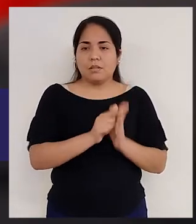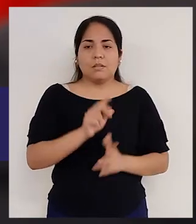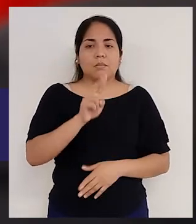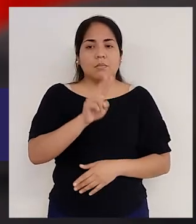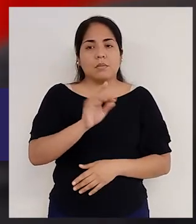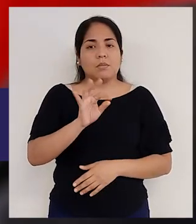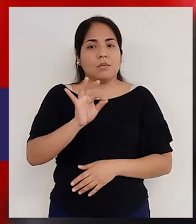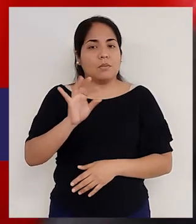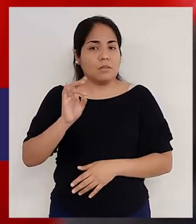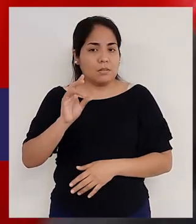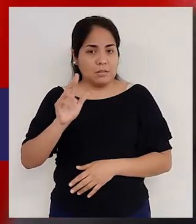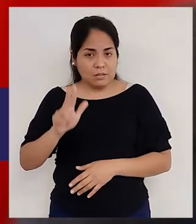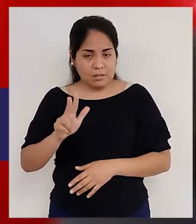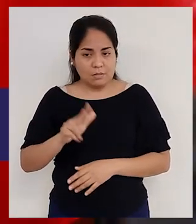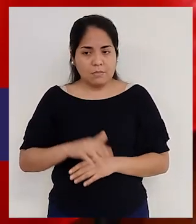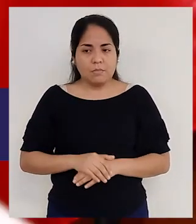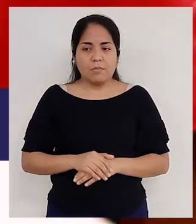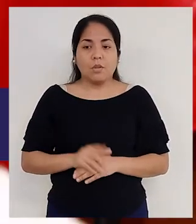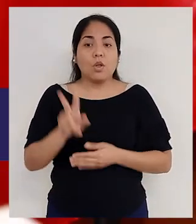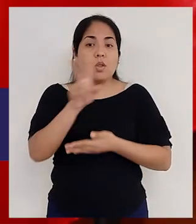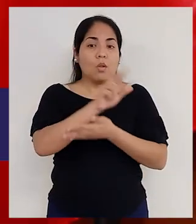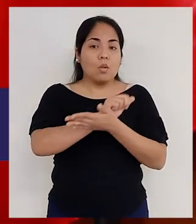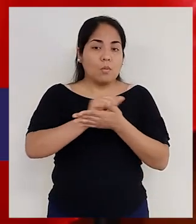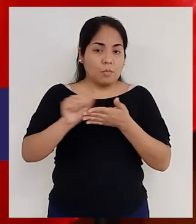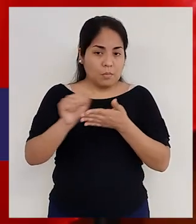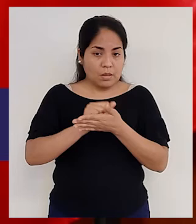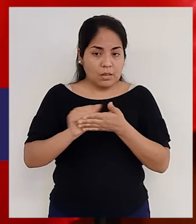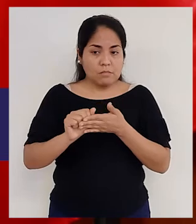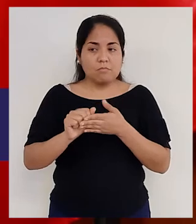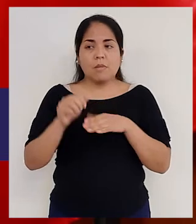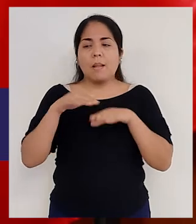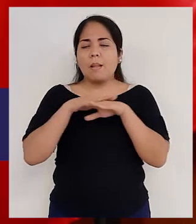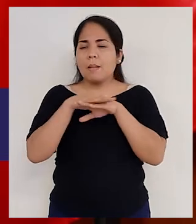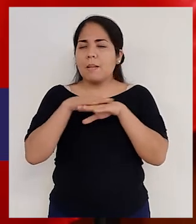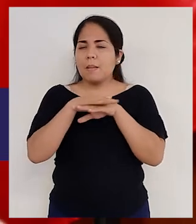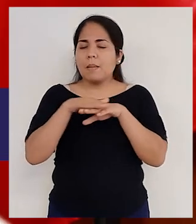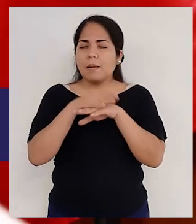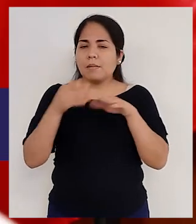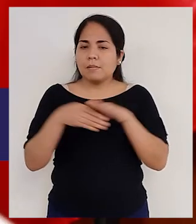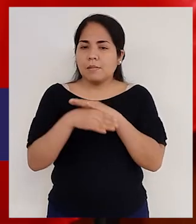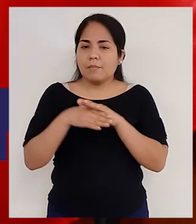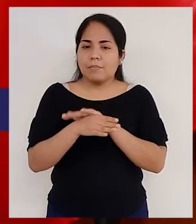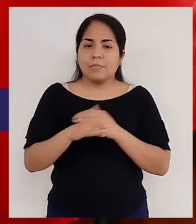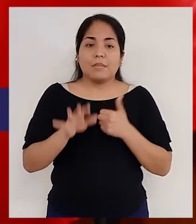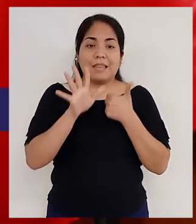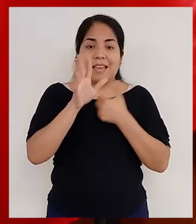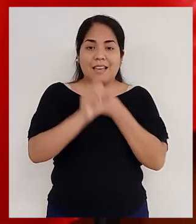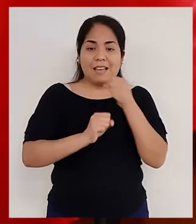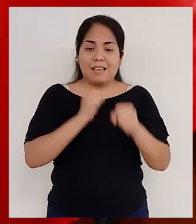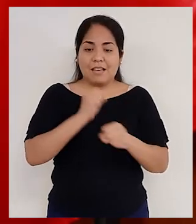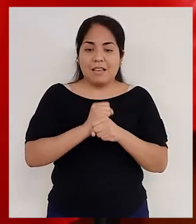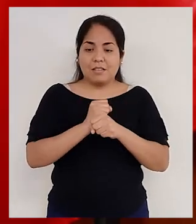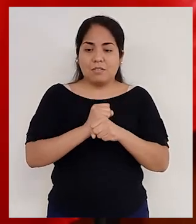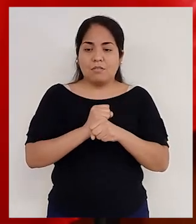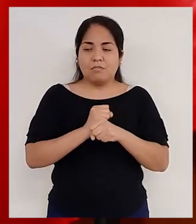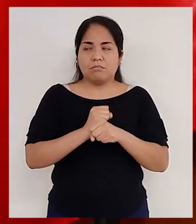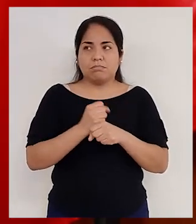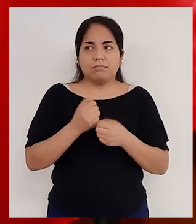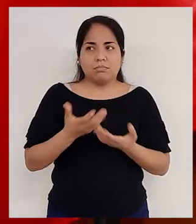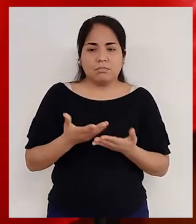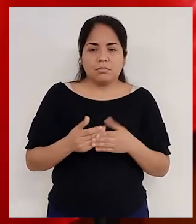La ley 29973 dio un plazo de 2 meses para hacer un plan nacional de accesibilidad. 6 años después se hizo el